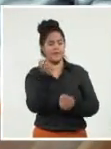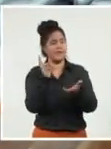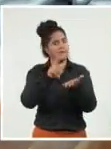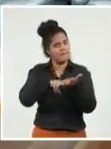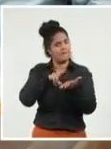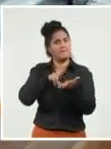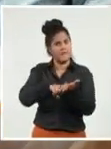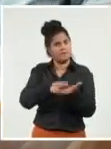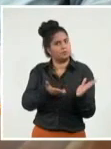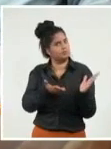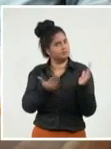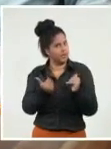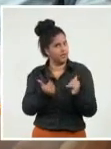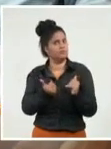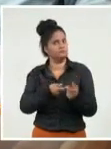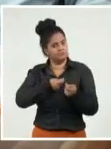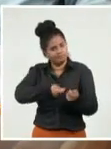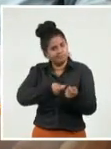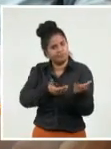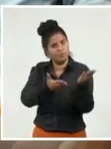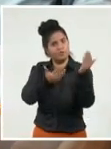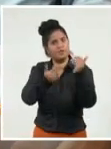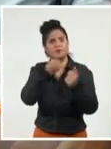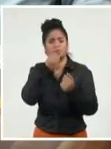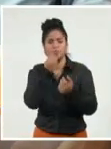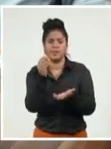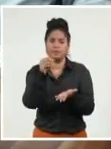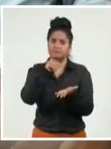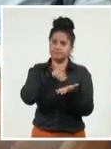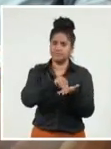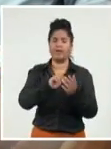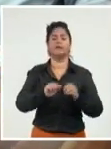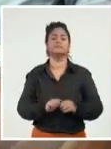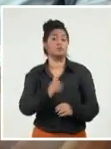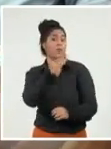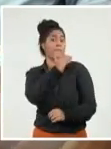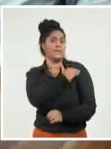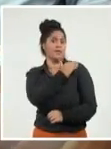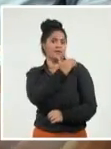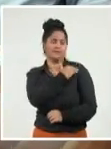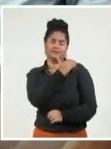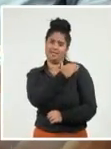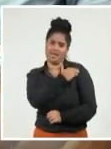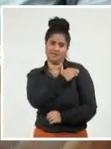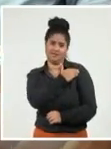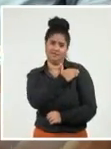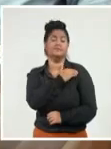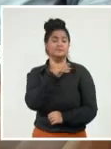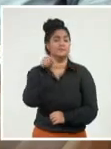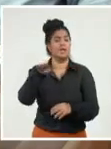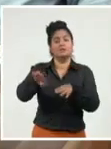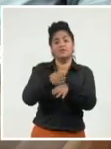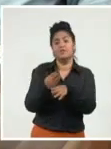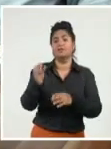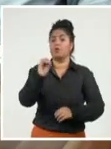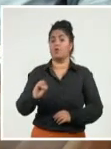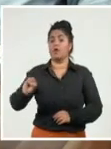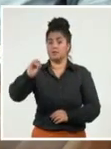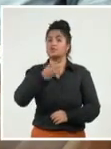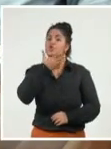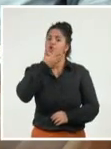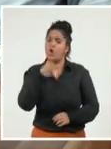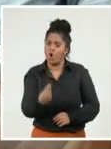buenos en las universidades que son presidentes de la FEU, que ya son militantes de partido. Esto funciona mejor en el resto del país que en la capital. Y eso sí